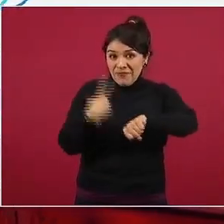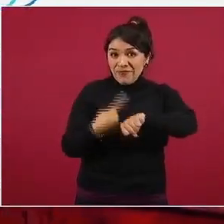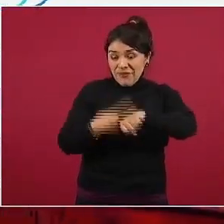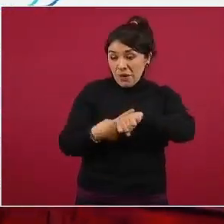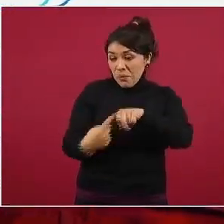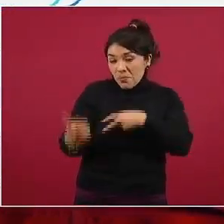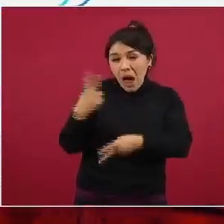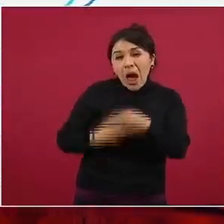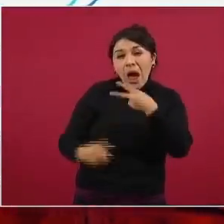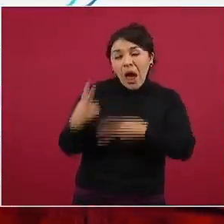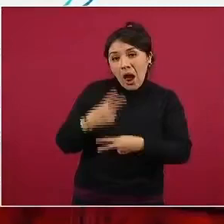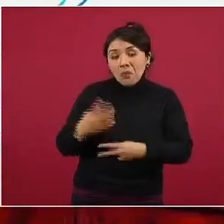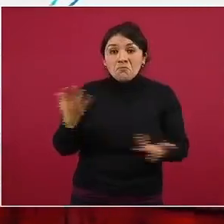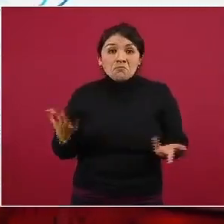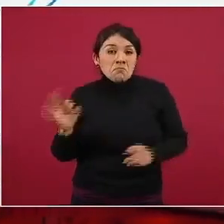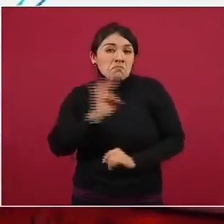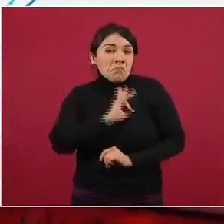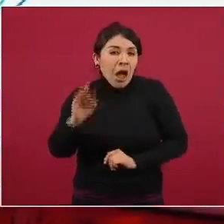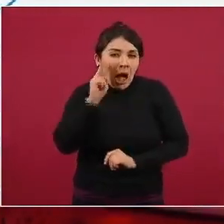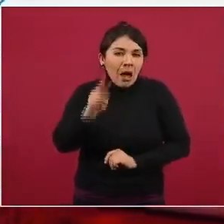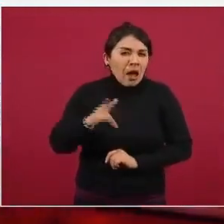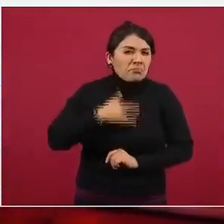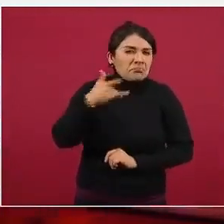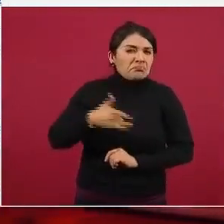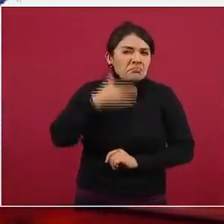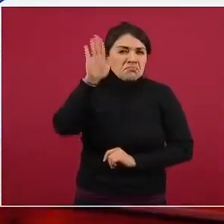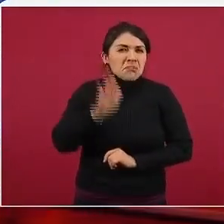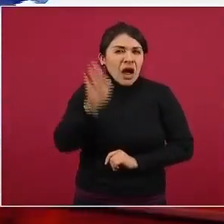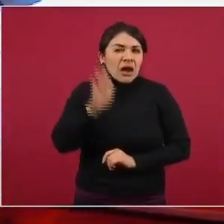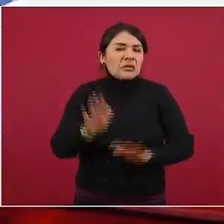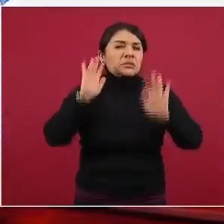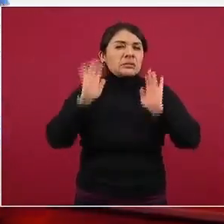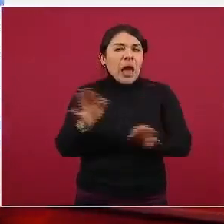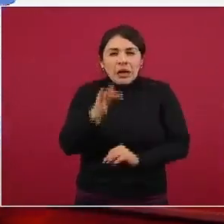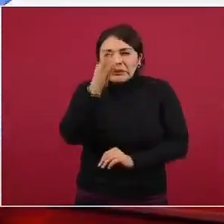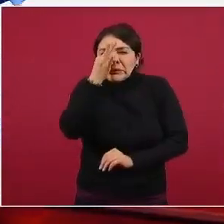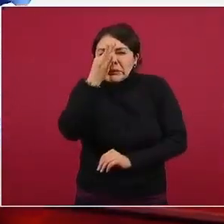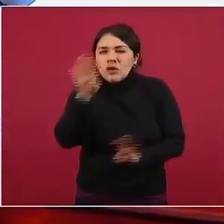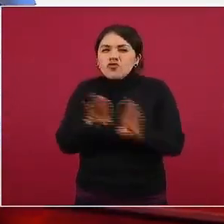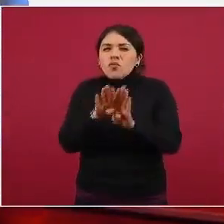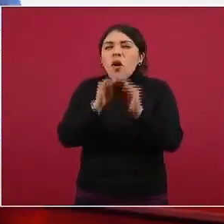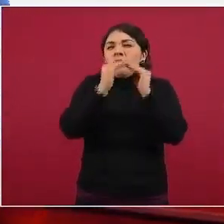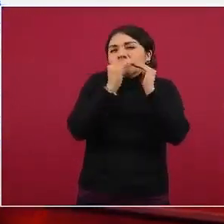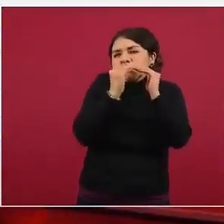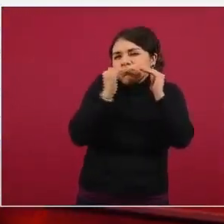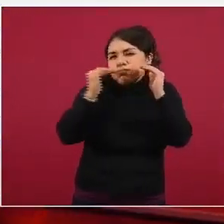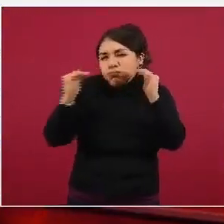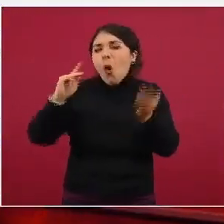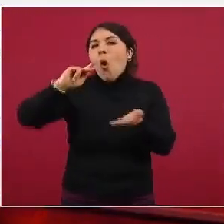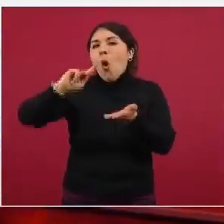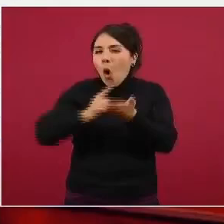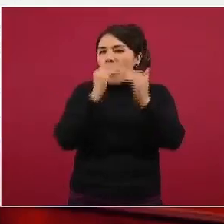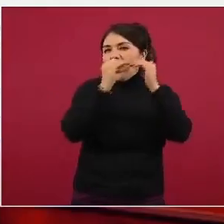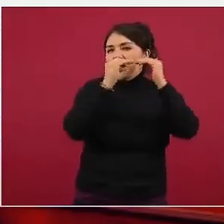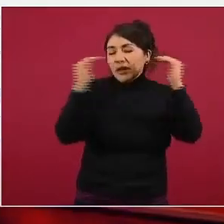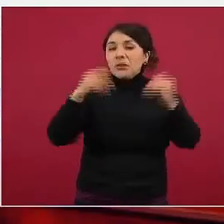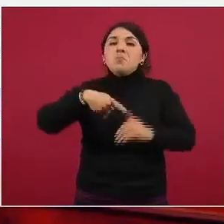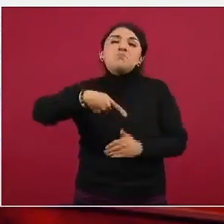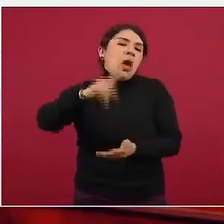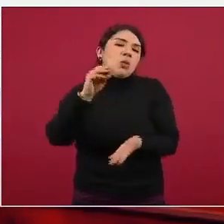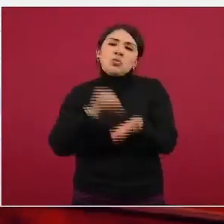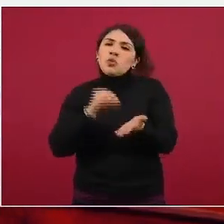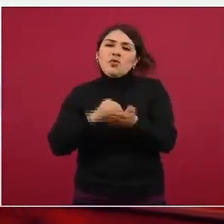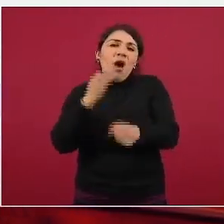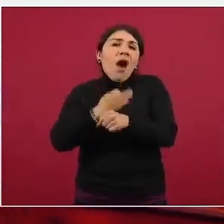de casos, es posible que estemos cerca de llegar a una meseta, aunque todavía en